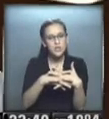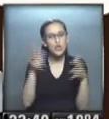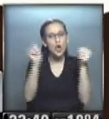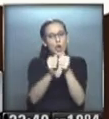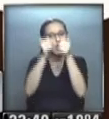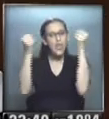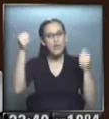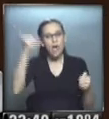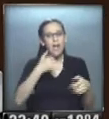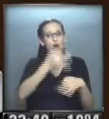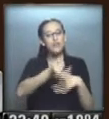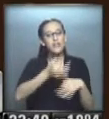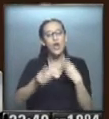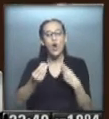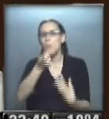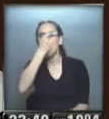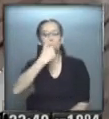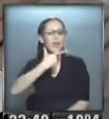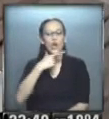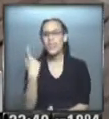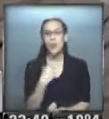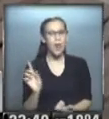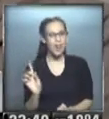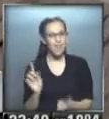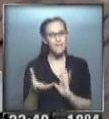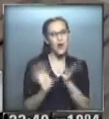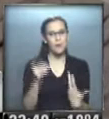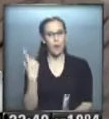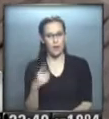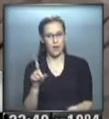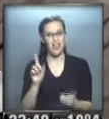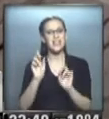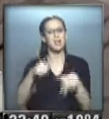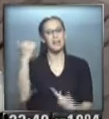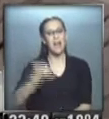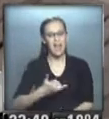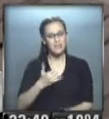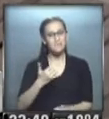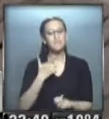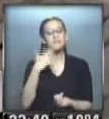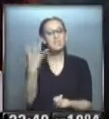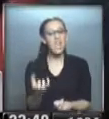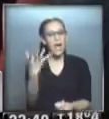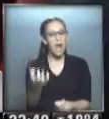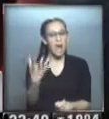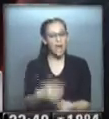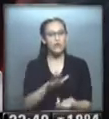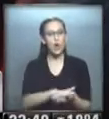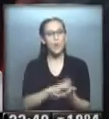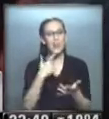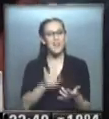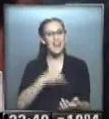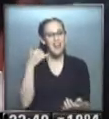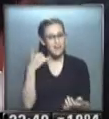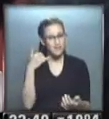diarios, recomendaciones de qué tipo de bigote te podés dejar. Hay aplicaciones para Android, para